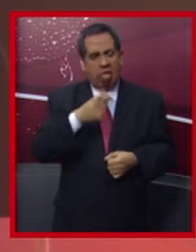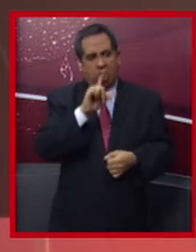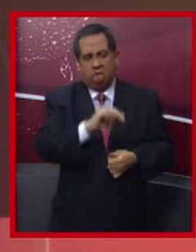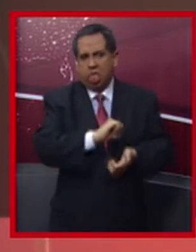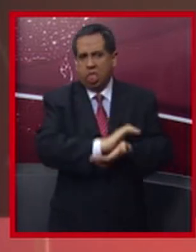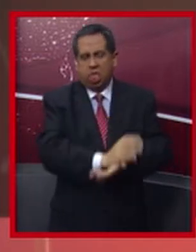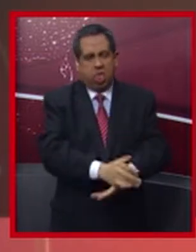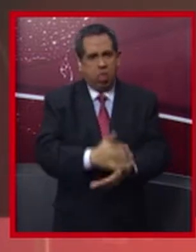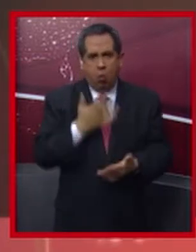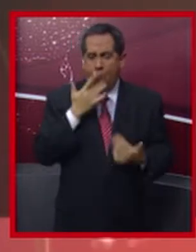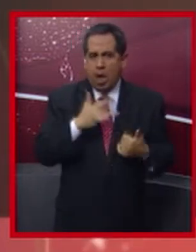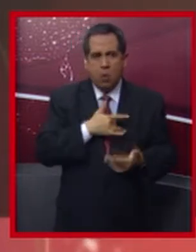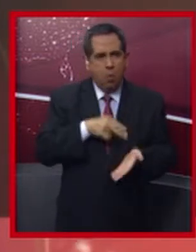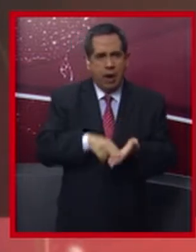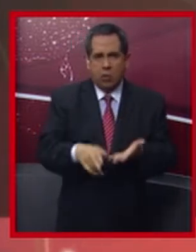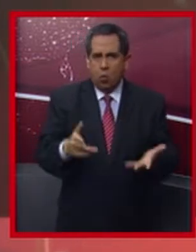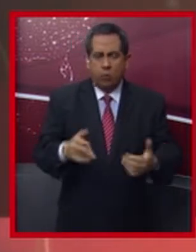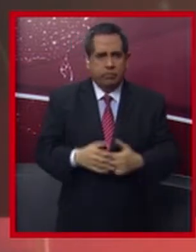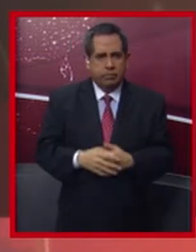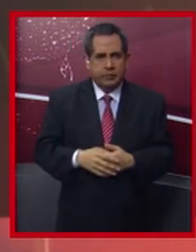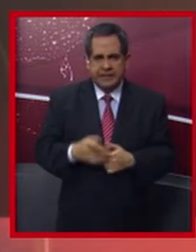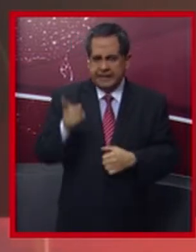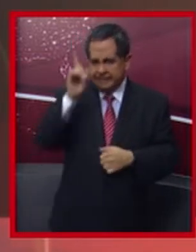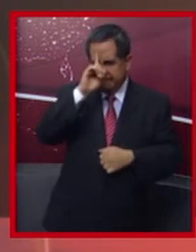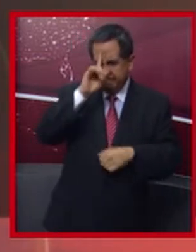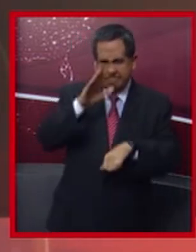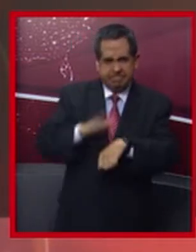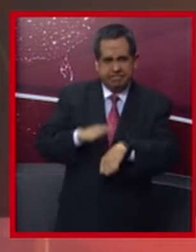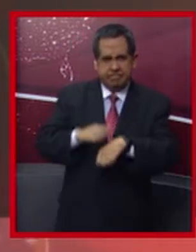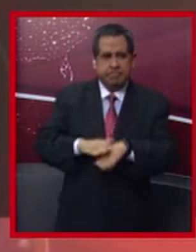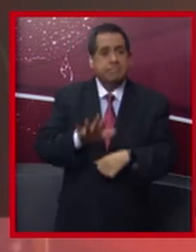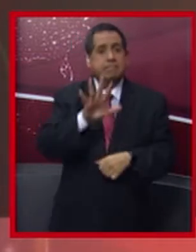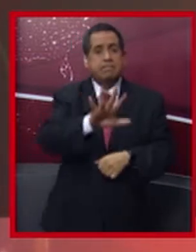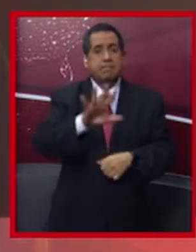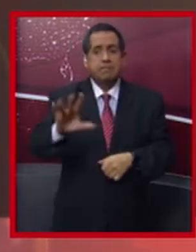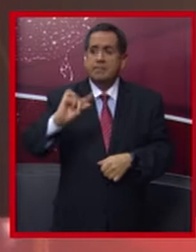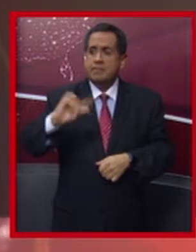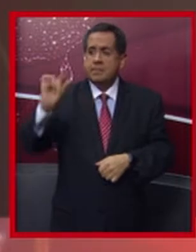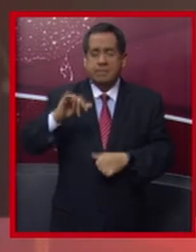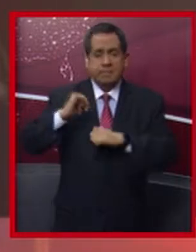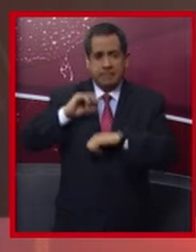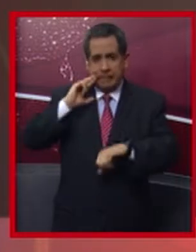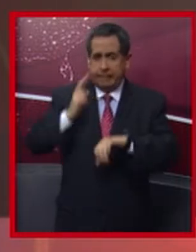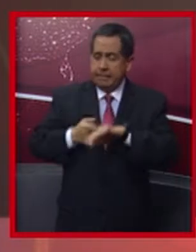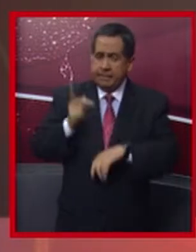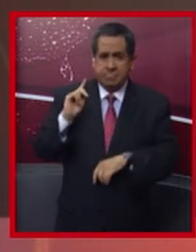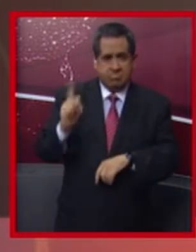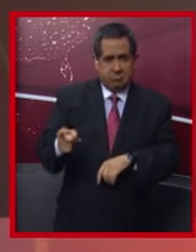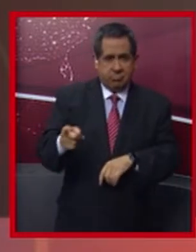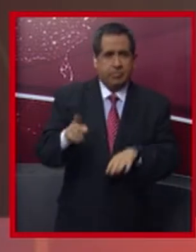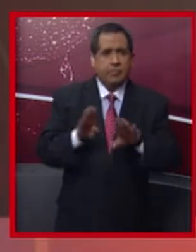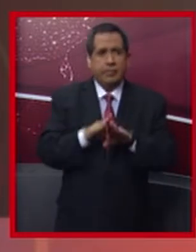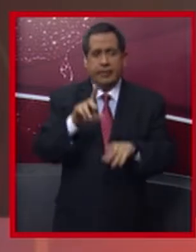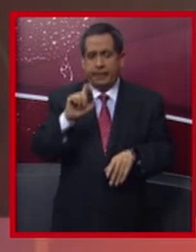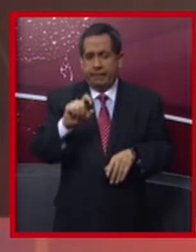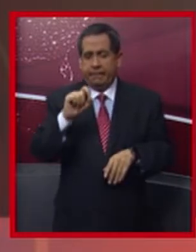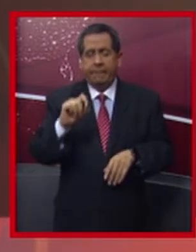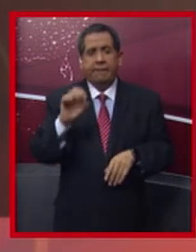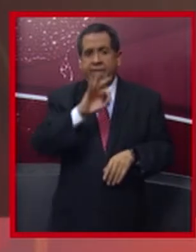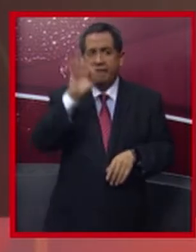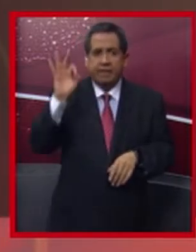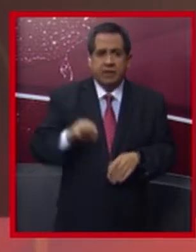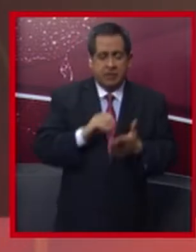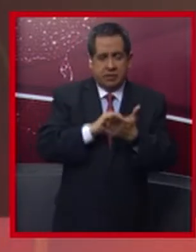degradantes. Las recomendaciones fueron dirigidas a 55 autoridades, lo que significó un aumento del 20% frente a